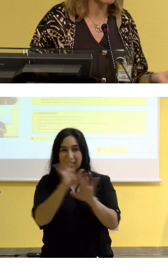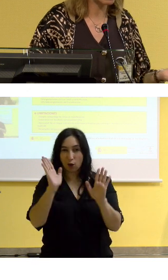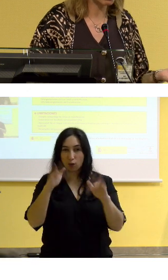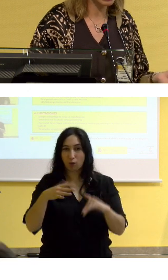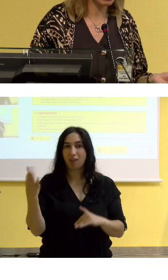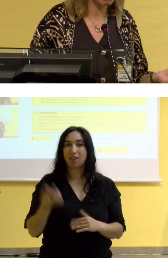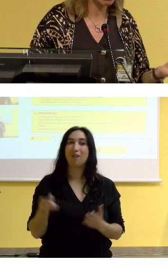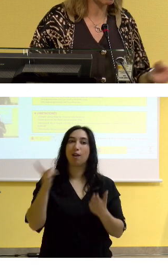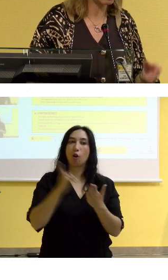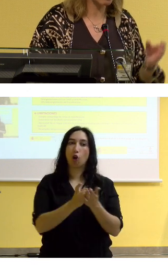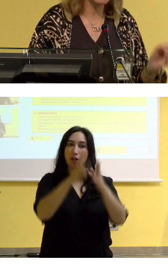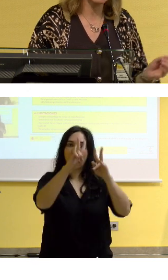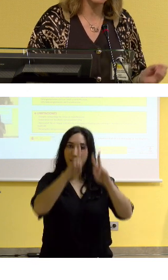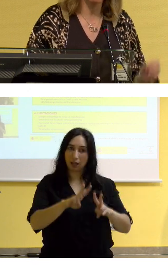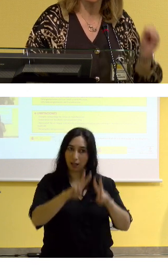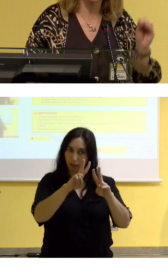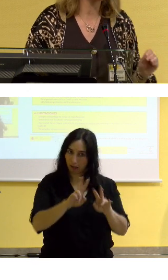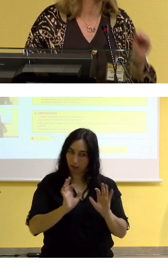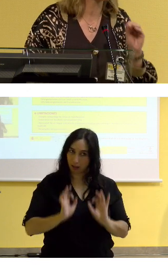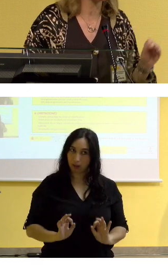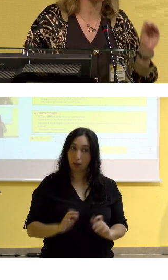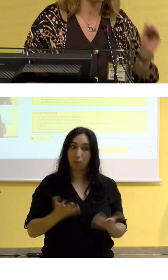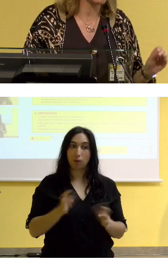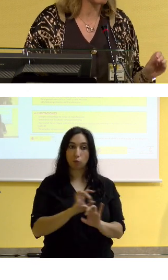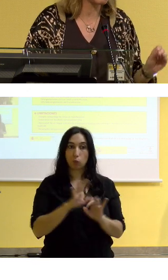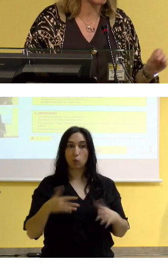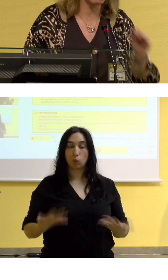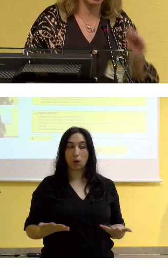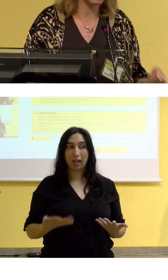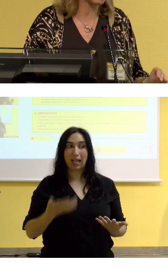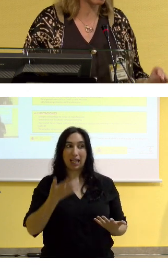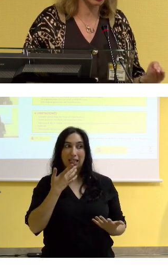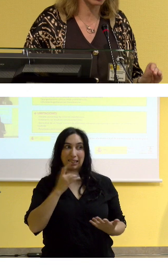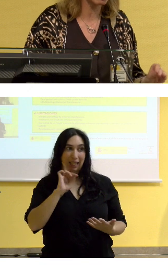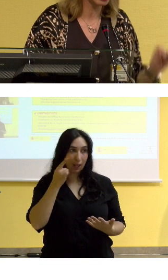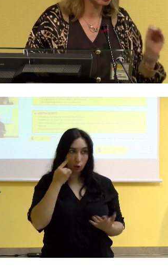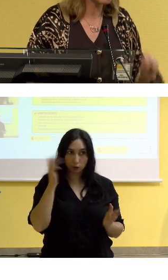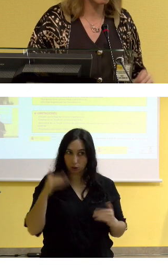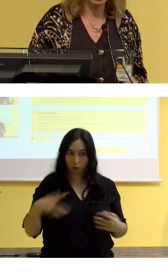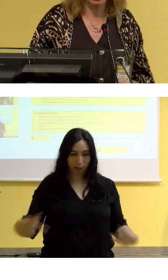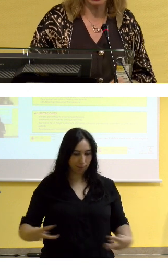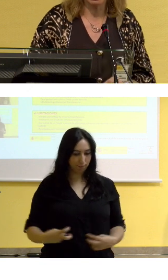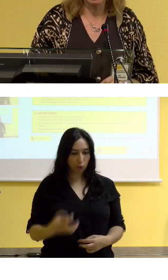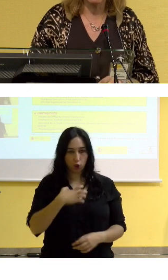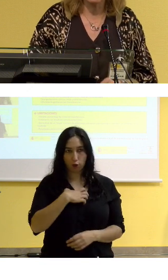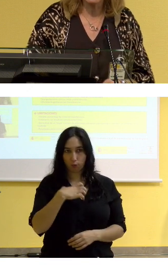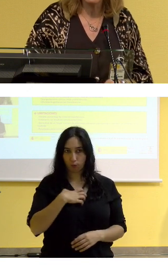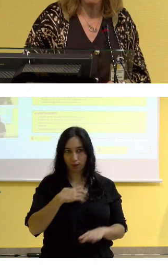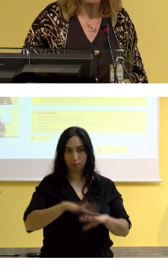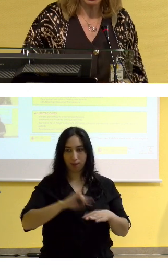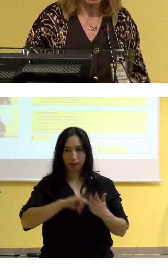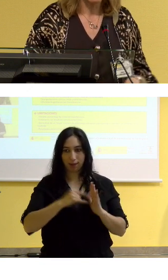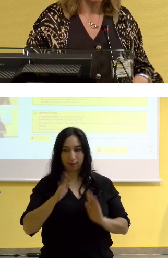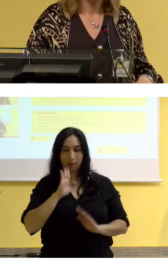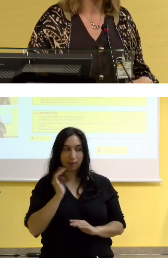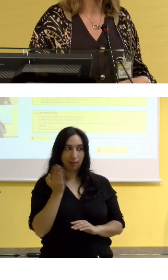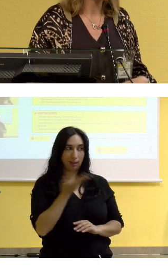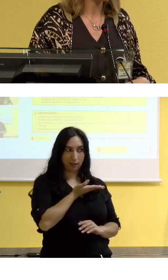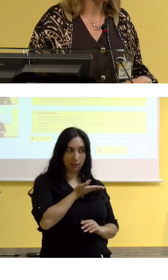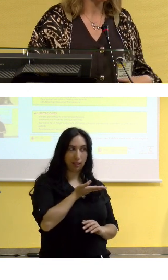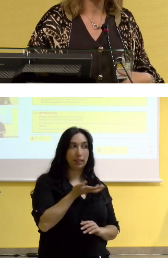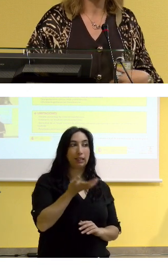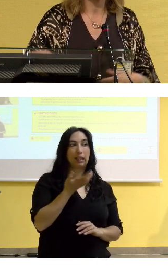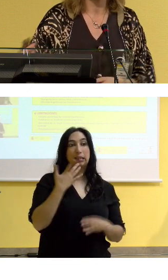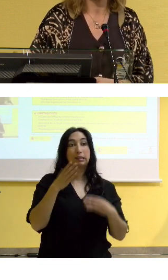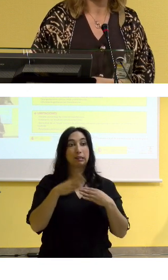volver a rebiopsiar, pero bueno, lo que está claro es que no se puede transferir un embrión sin diagnóstico cuando se hacen estas técnicas, que si